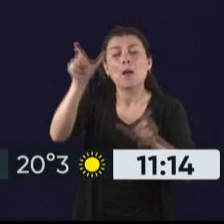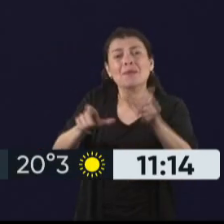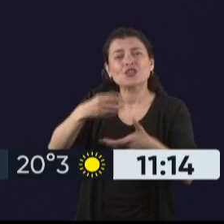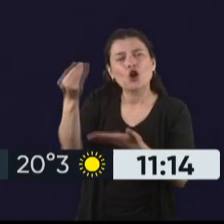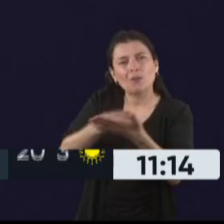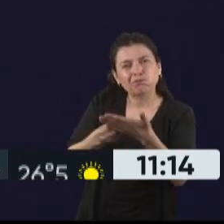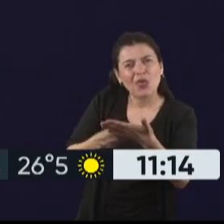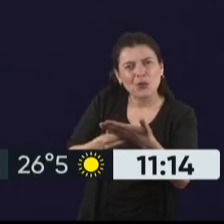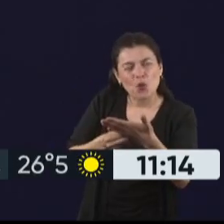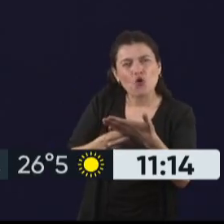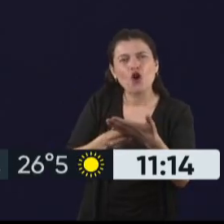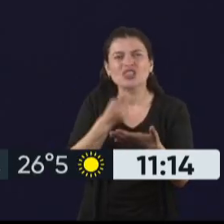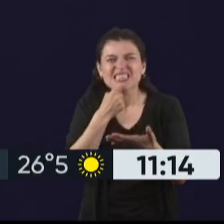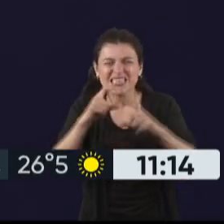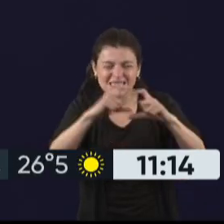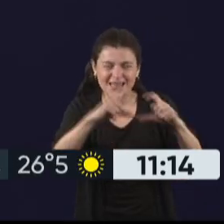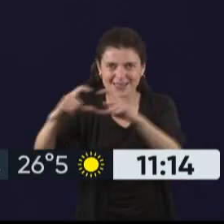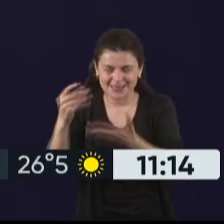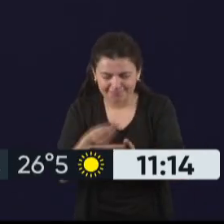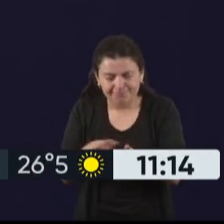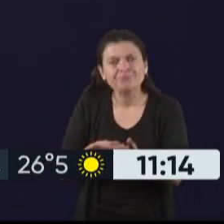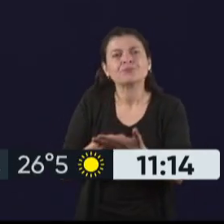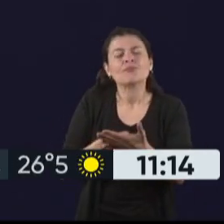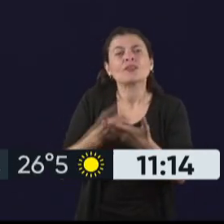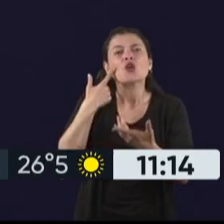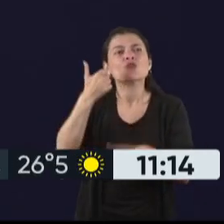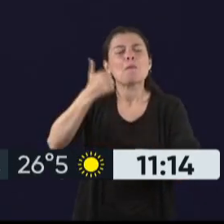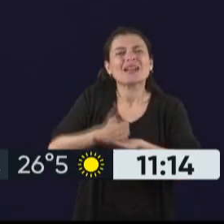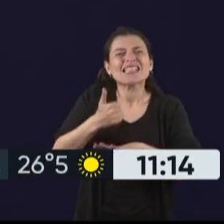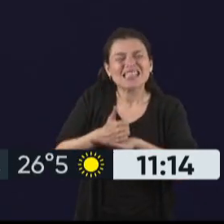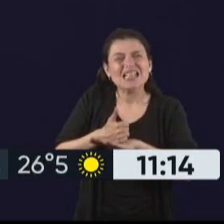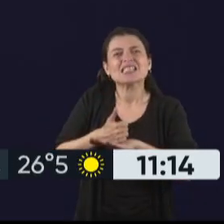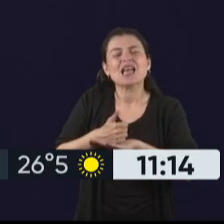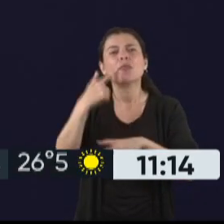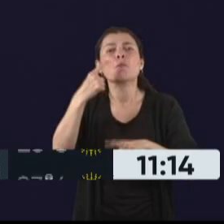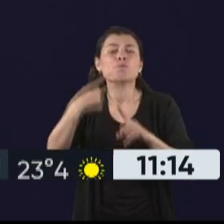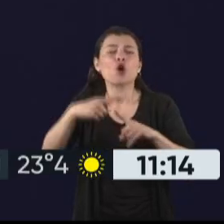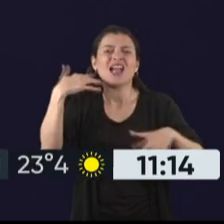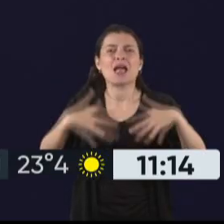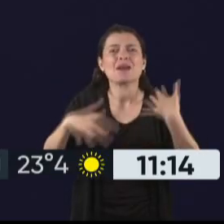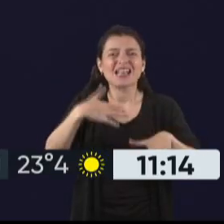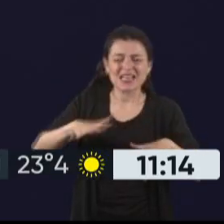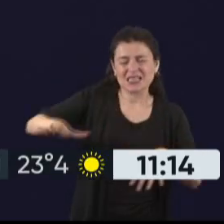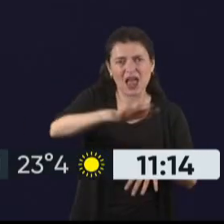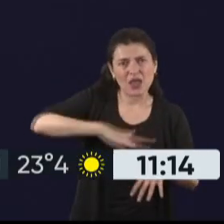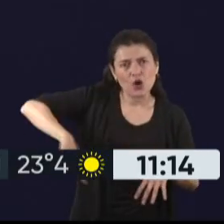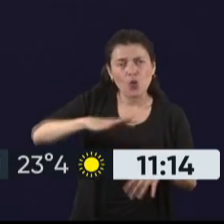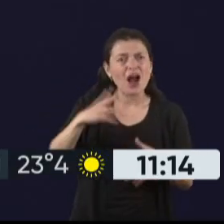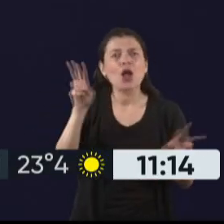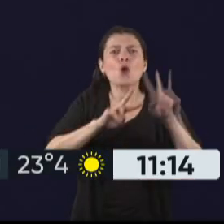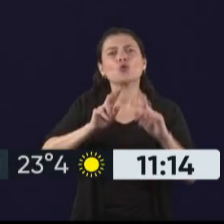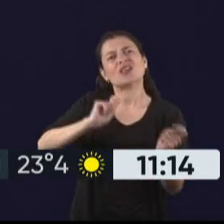humoristas gráficas en la Argentina reciente, de una presencia dispersa a la emergencia de una escena comiquera